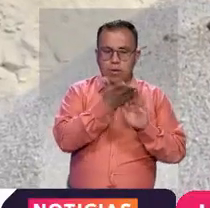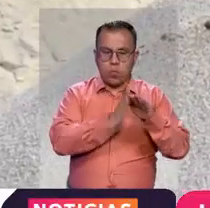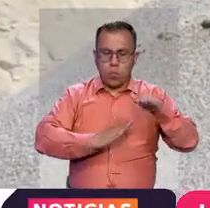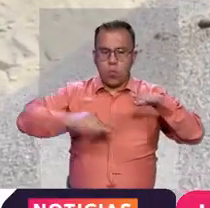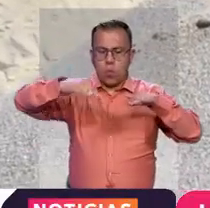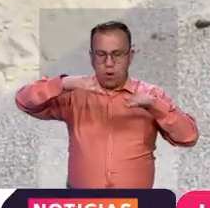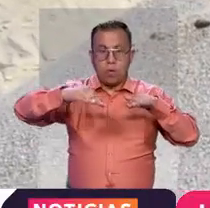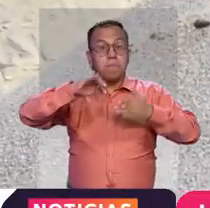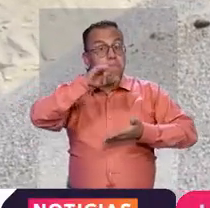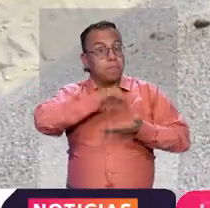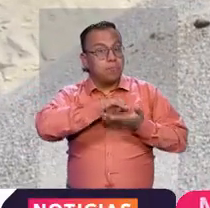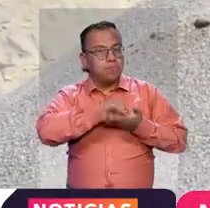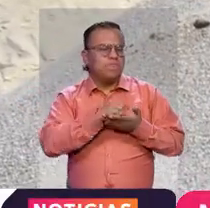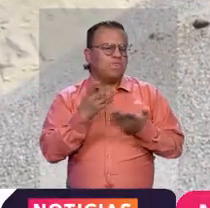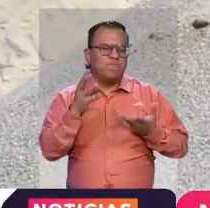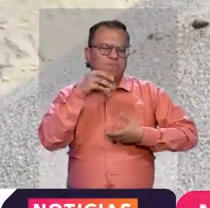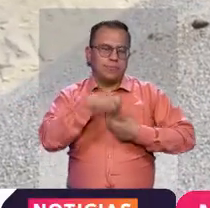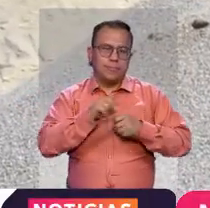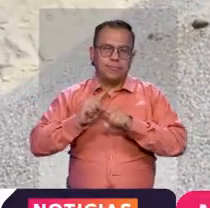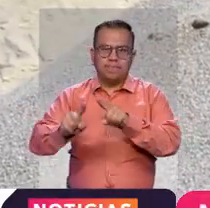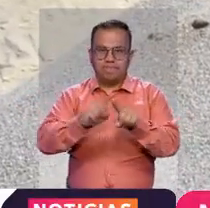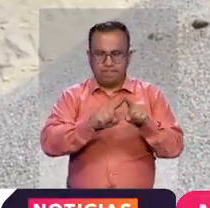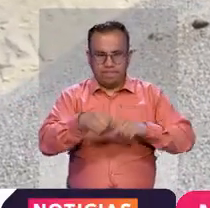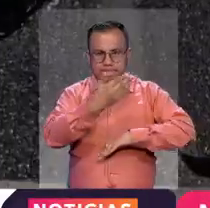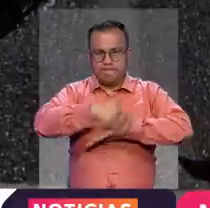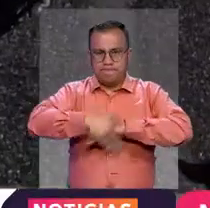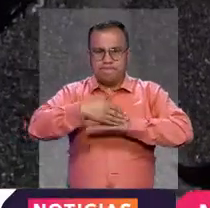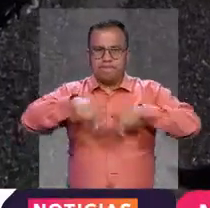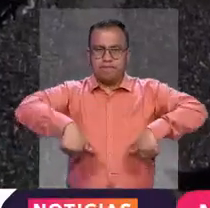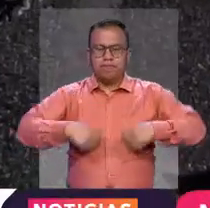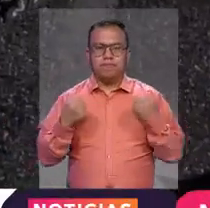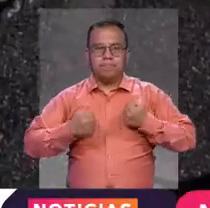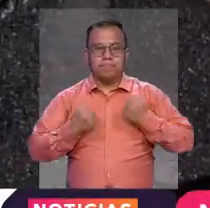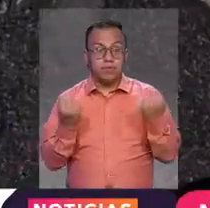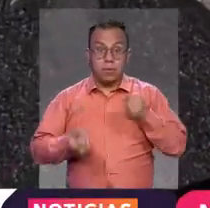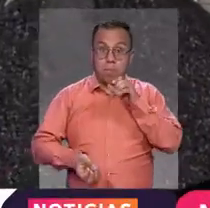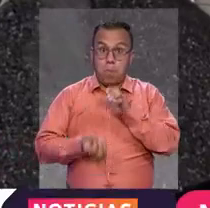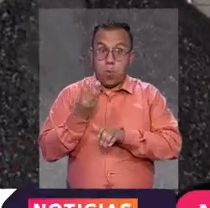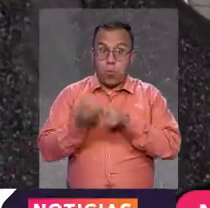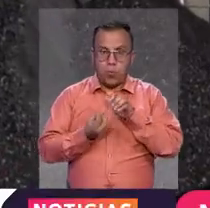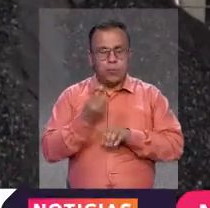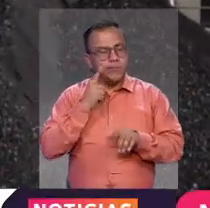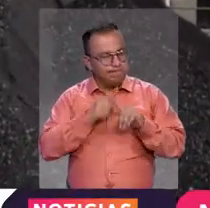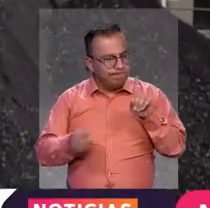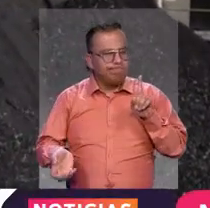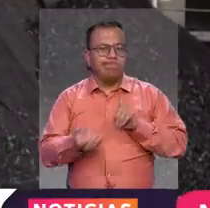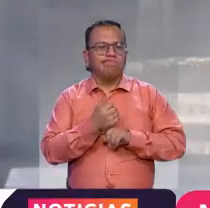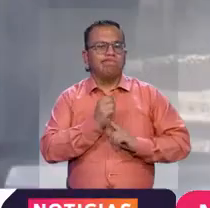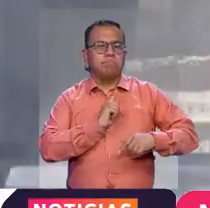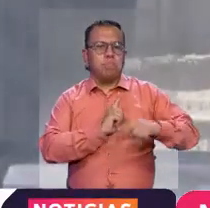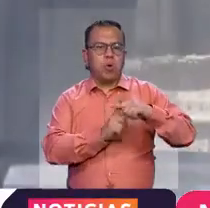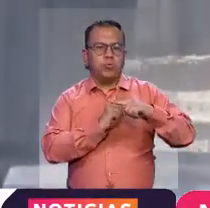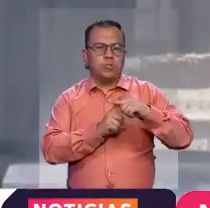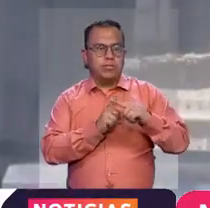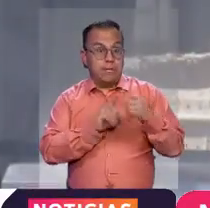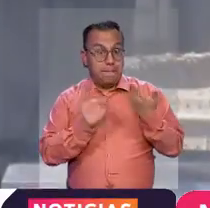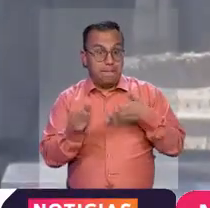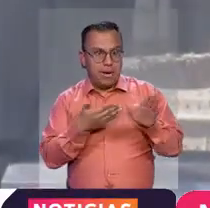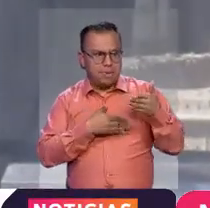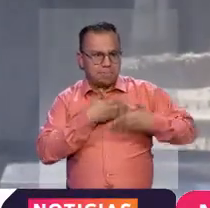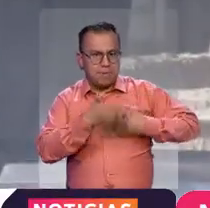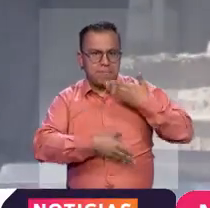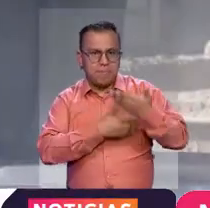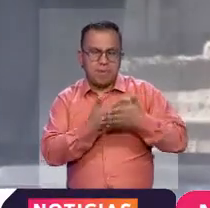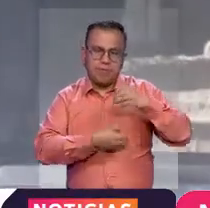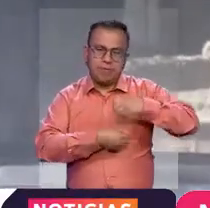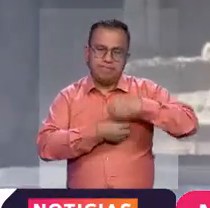en simultánea, ubicados en las distintas calles de Bogotá. Con esta producción han logrado cumplir de manera positiva con el plan de choque dispuesto